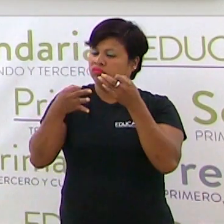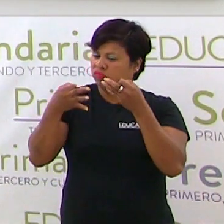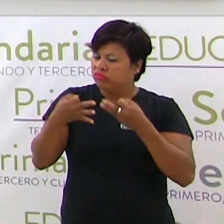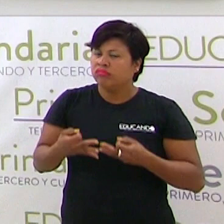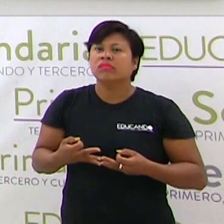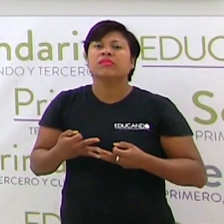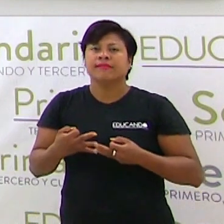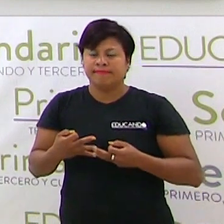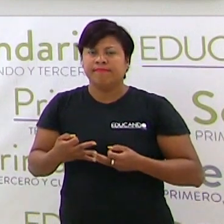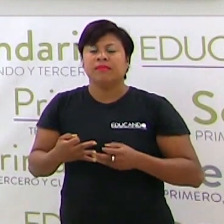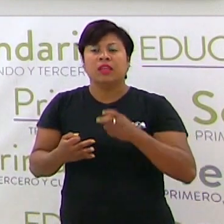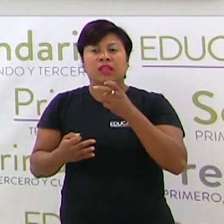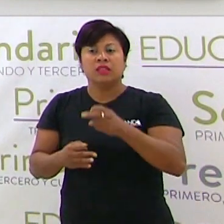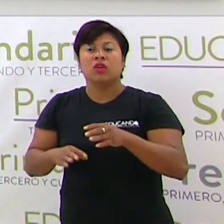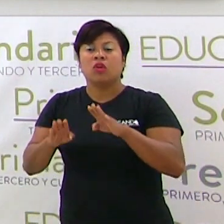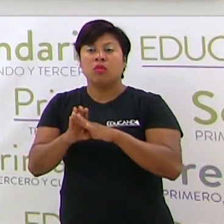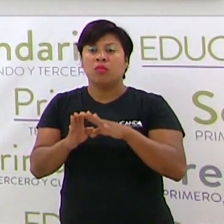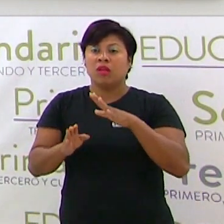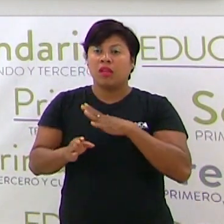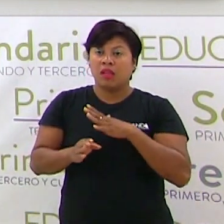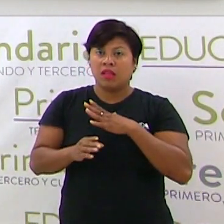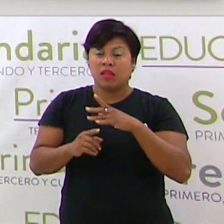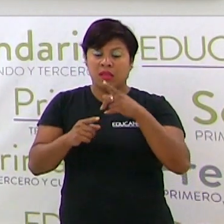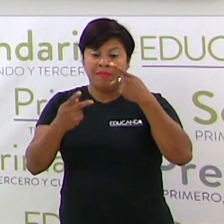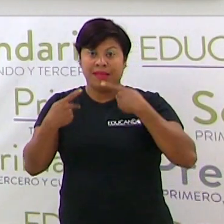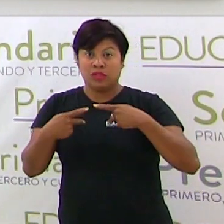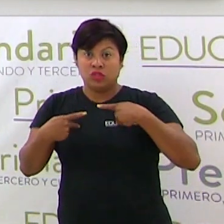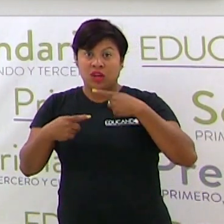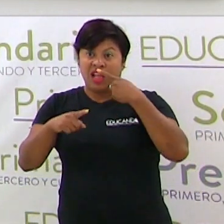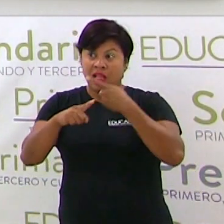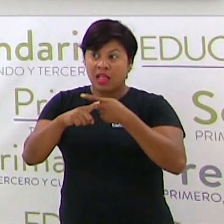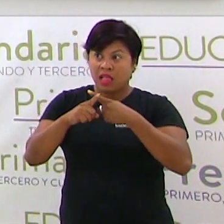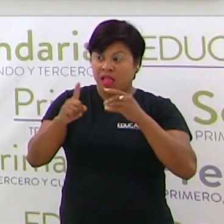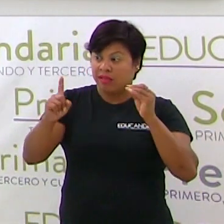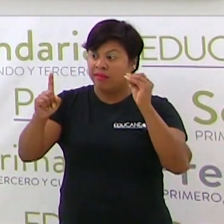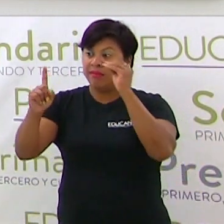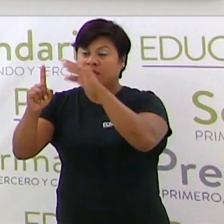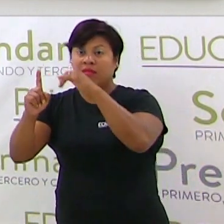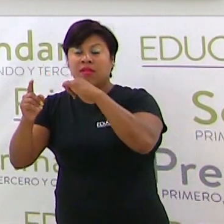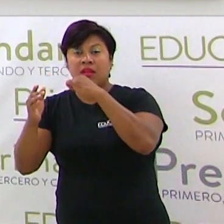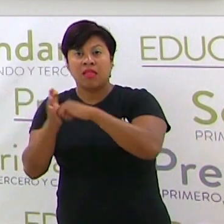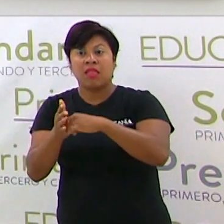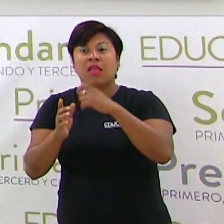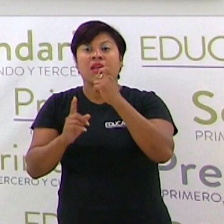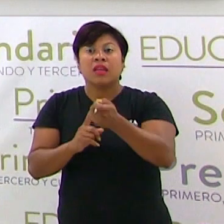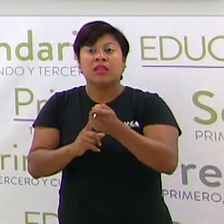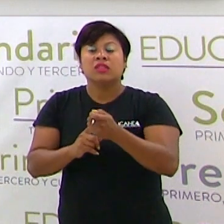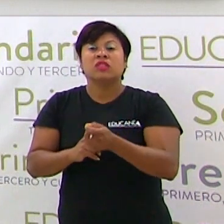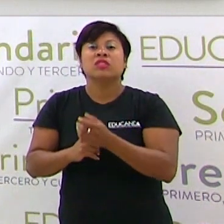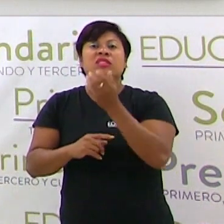La relación que hay entre el destinatario y el remitente es una relación